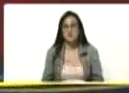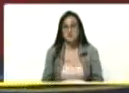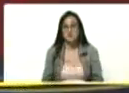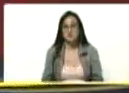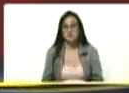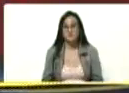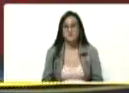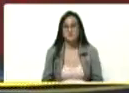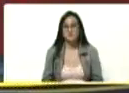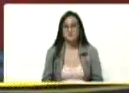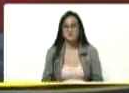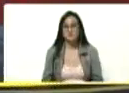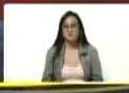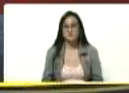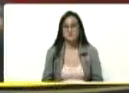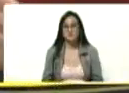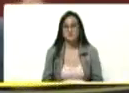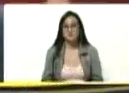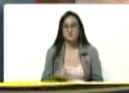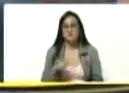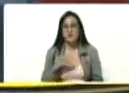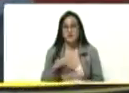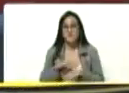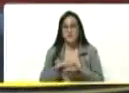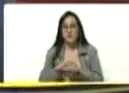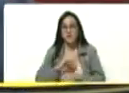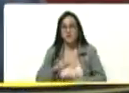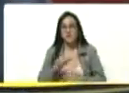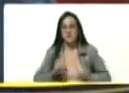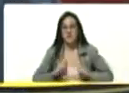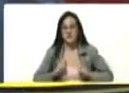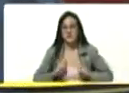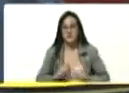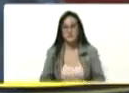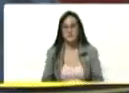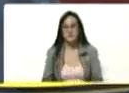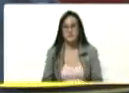se rindieran y que le iban a perdonar la vida.